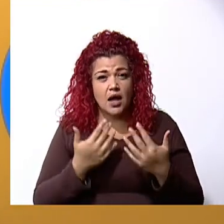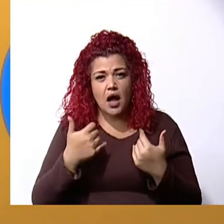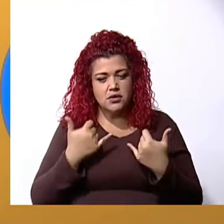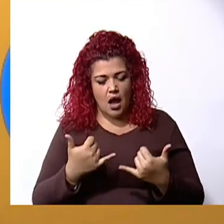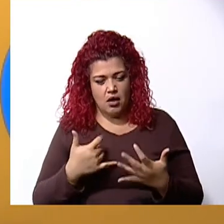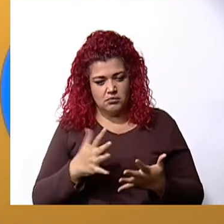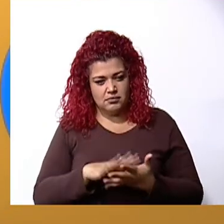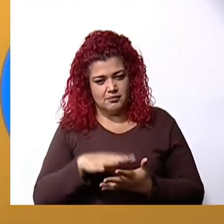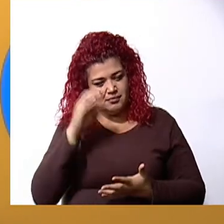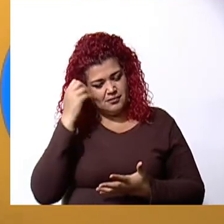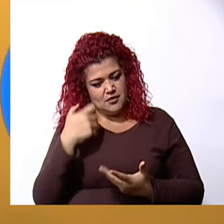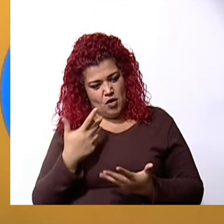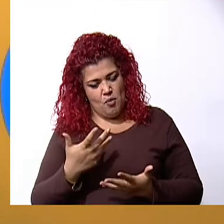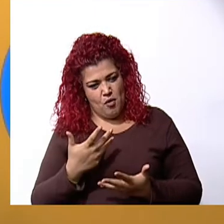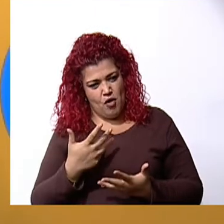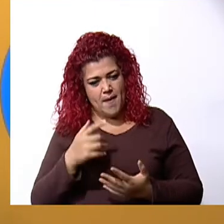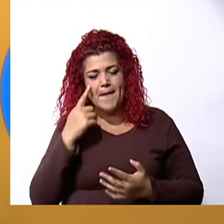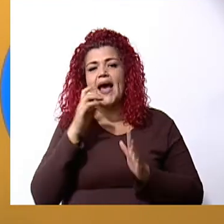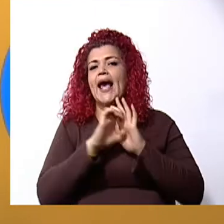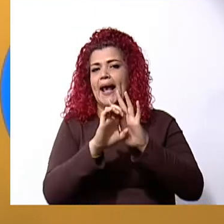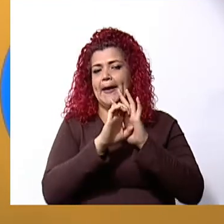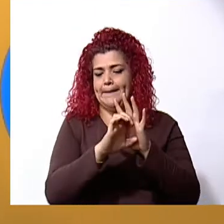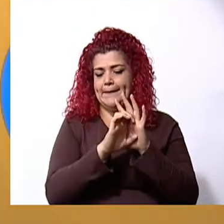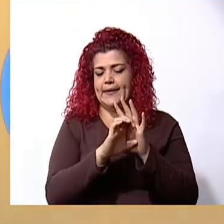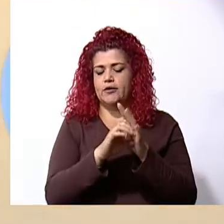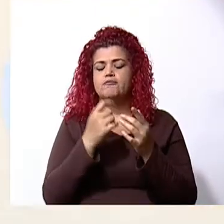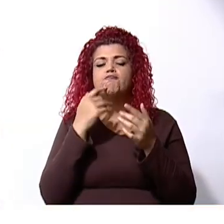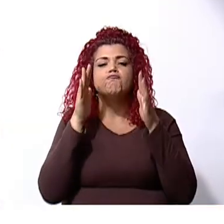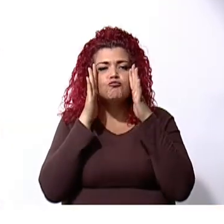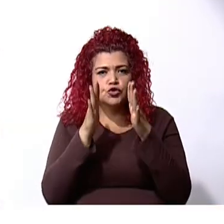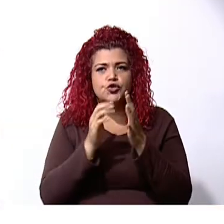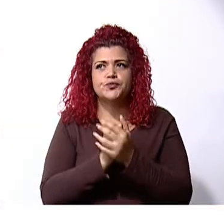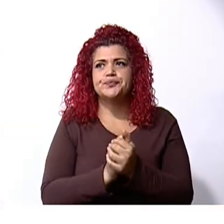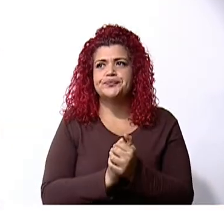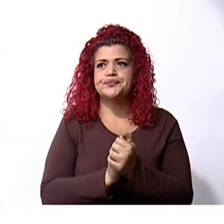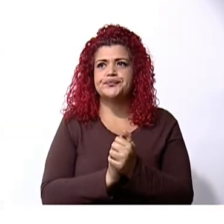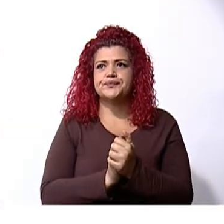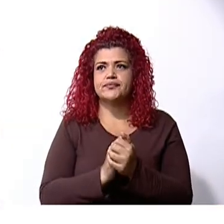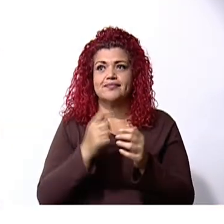de realizar en el siguiente ejemplo. Observemos.